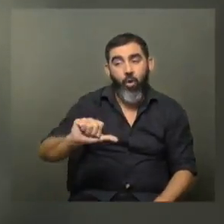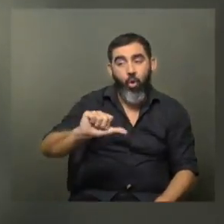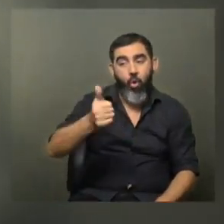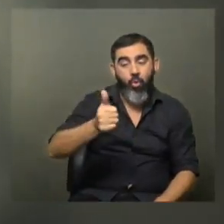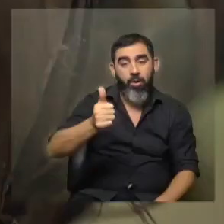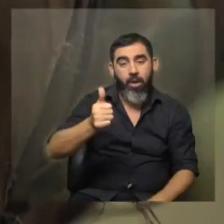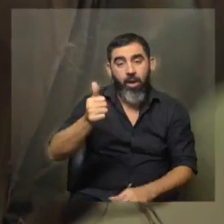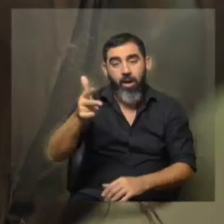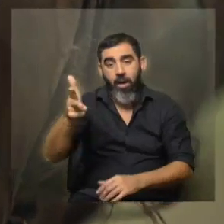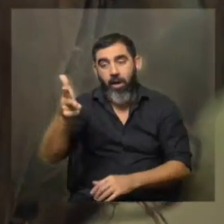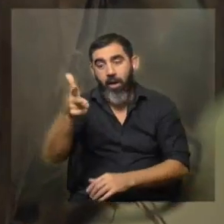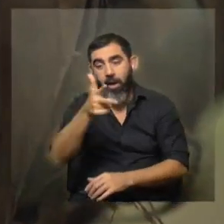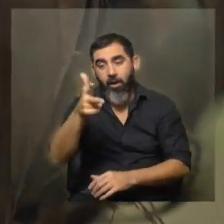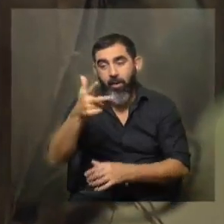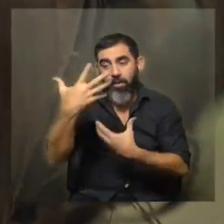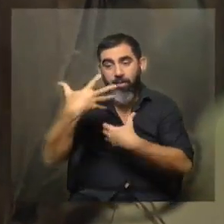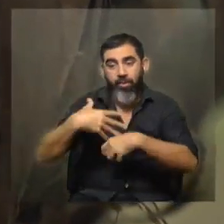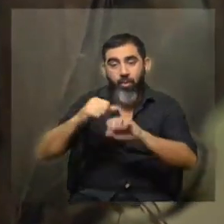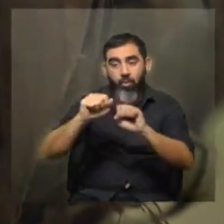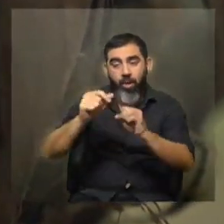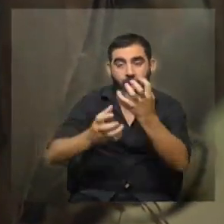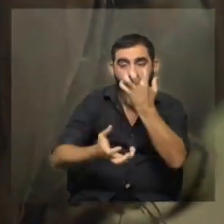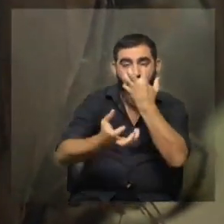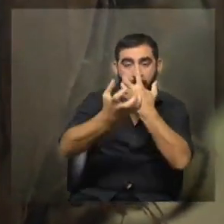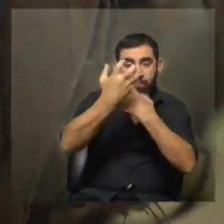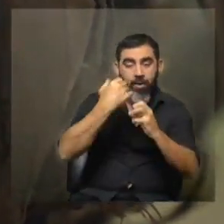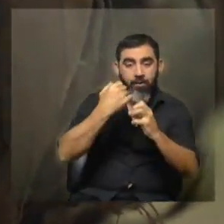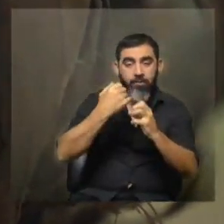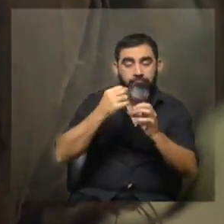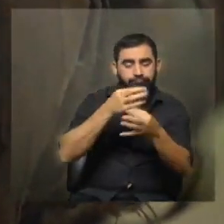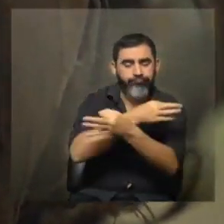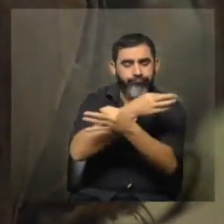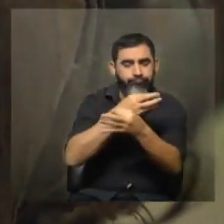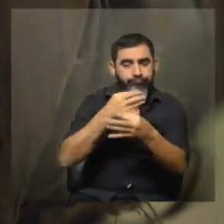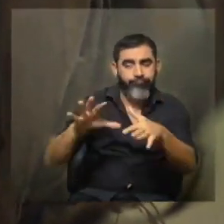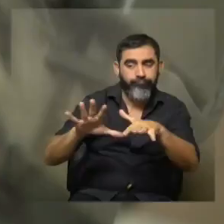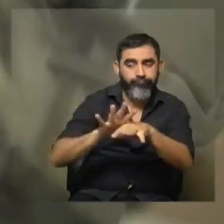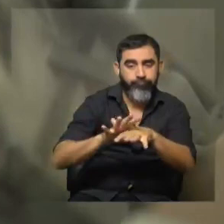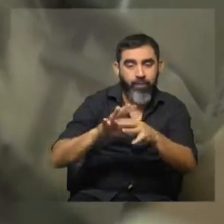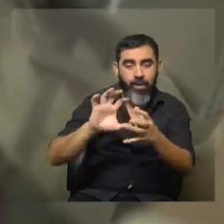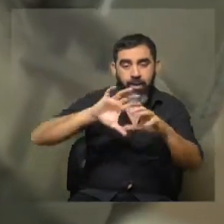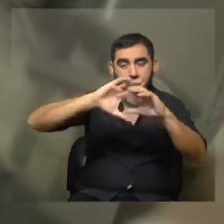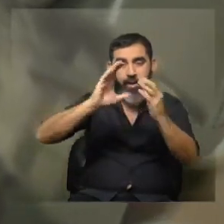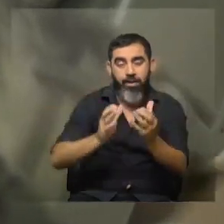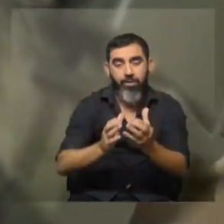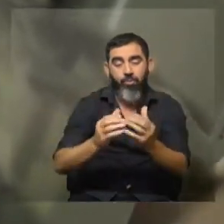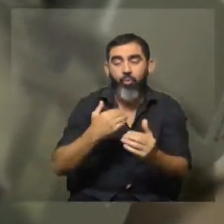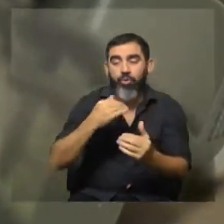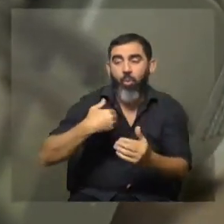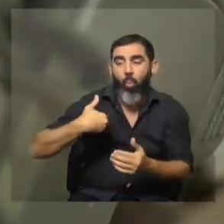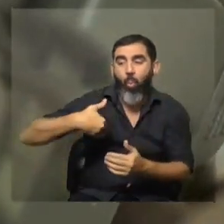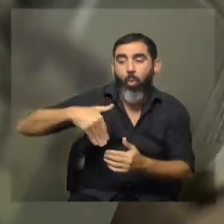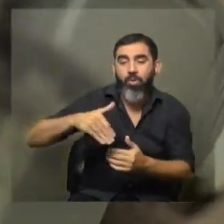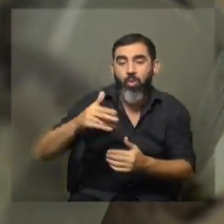una cámara para que detecte micromamíferos, con eso es el combo perfecto de el nido que usa, no sé cuándo lo usa, la cámara